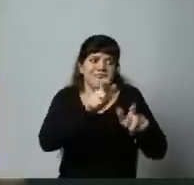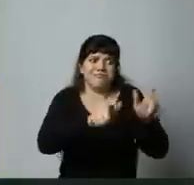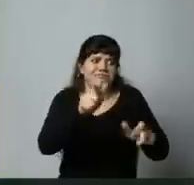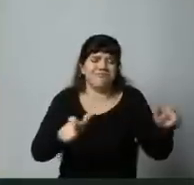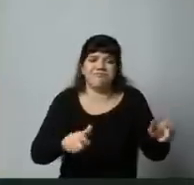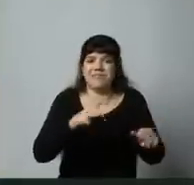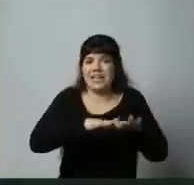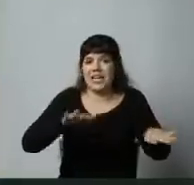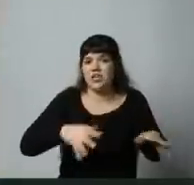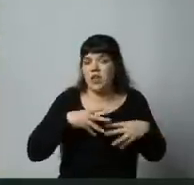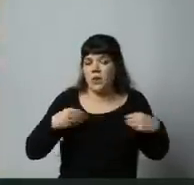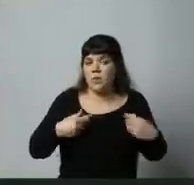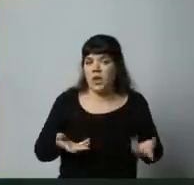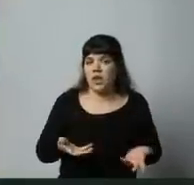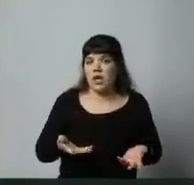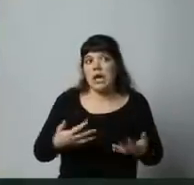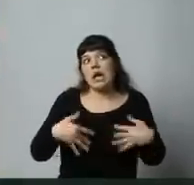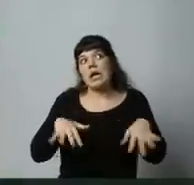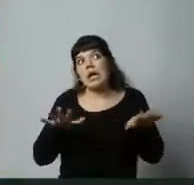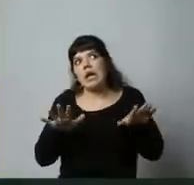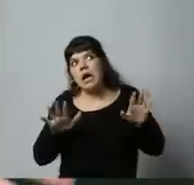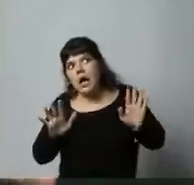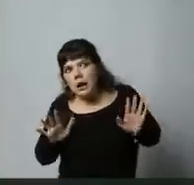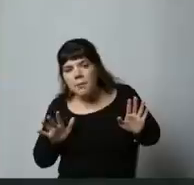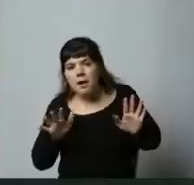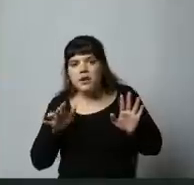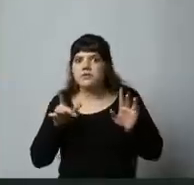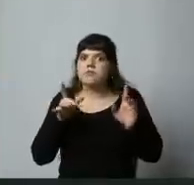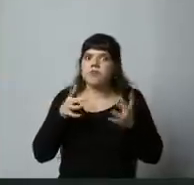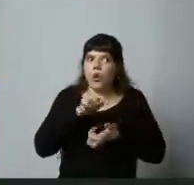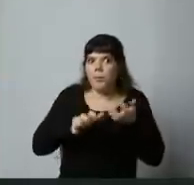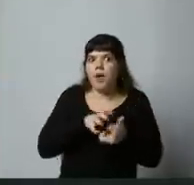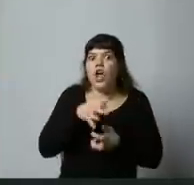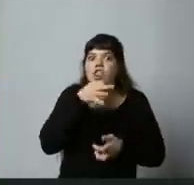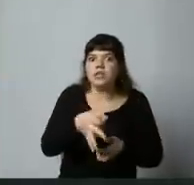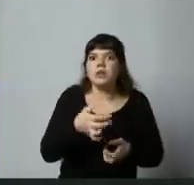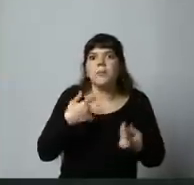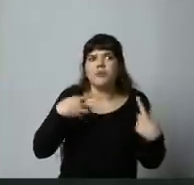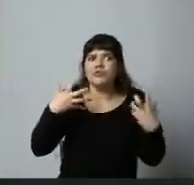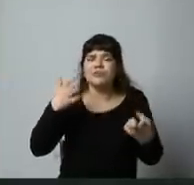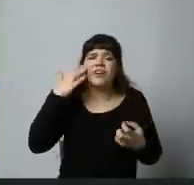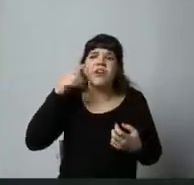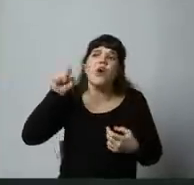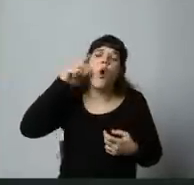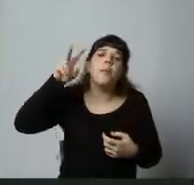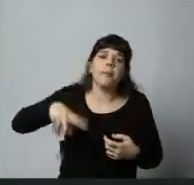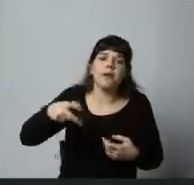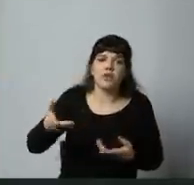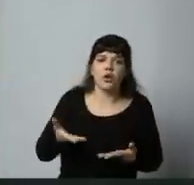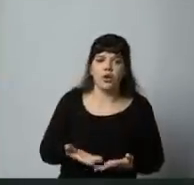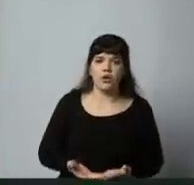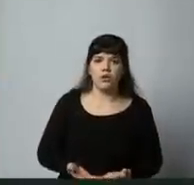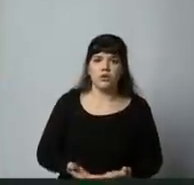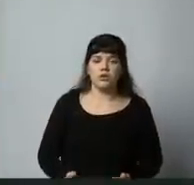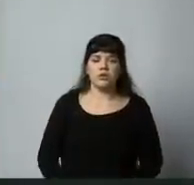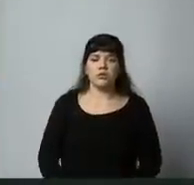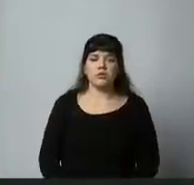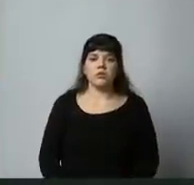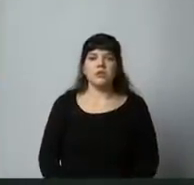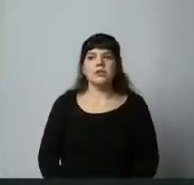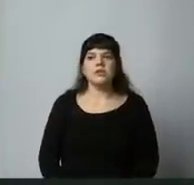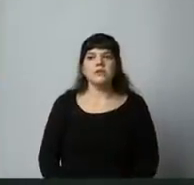escuelas eso Tal vez sea muy arriesgado decirlo pero quiero conocer tu opinión quizá tu conjetura de